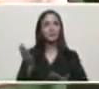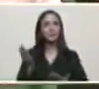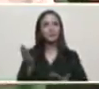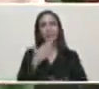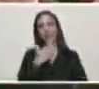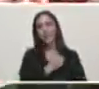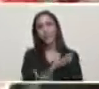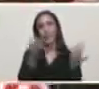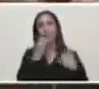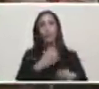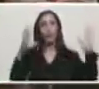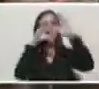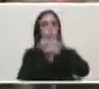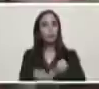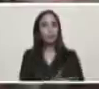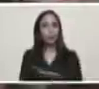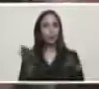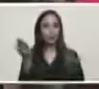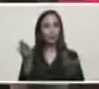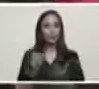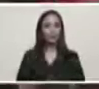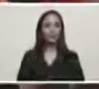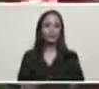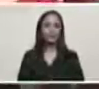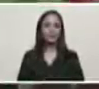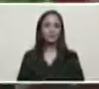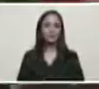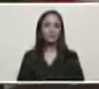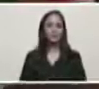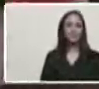gracias buenas noches a todos Buenas noches